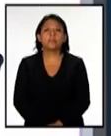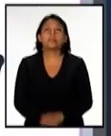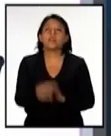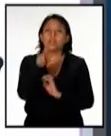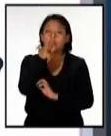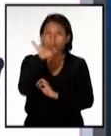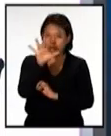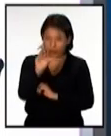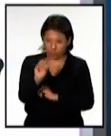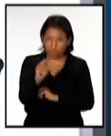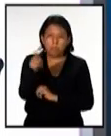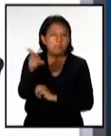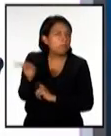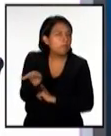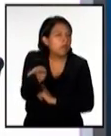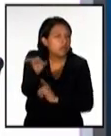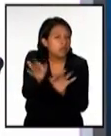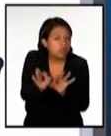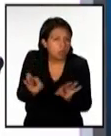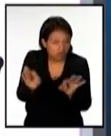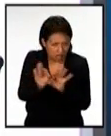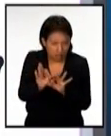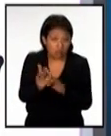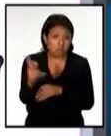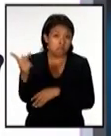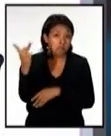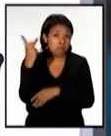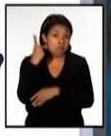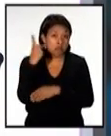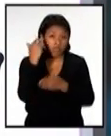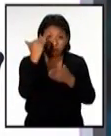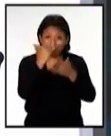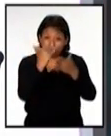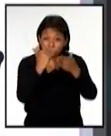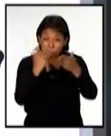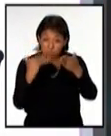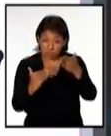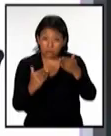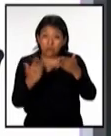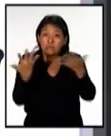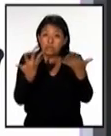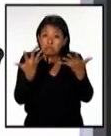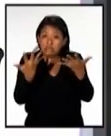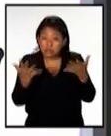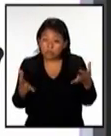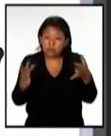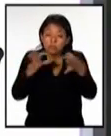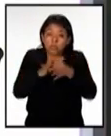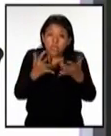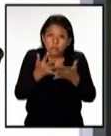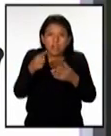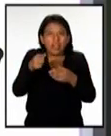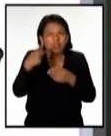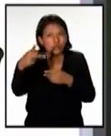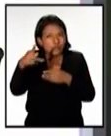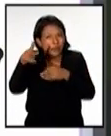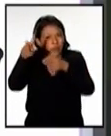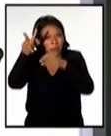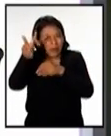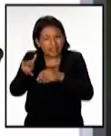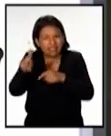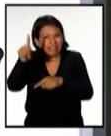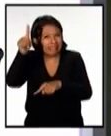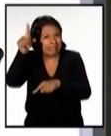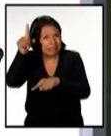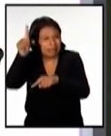Ricardo, una pregunta resulta fundamental. ¿Qué políticas públicas tendremos que instrumentar para abatir esta realidad, para construir